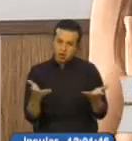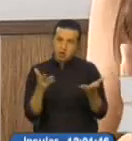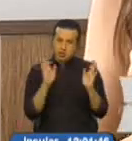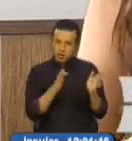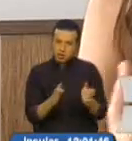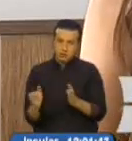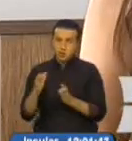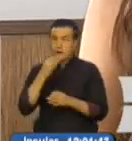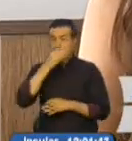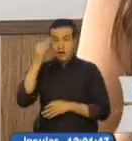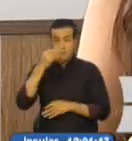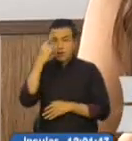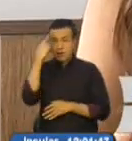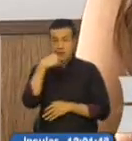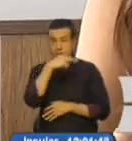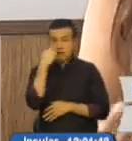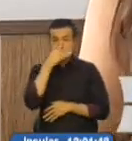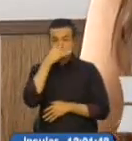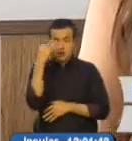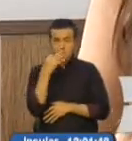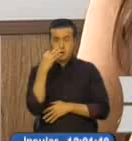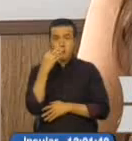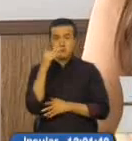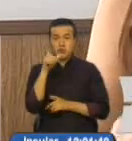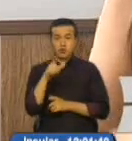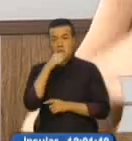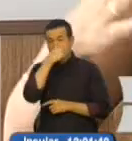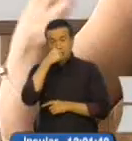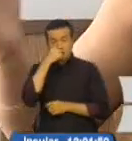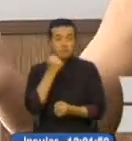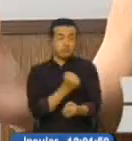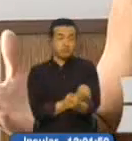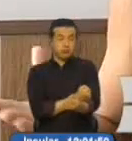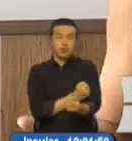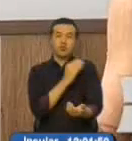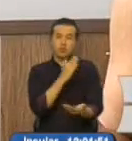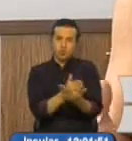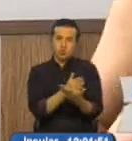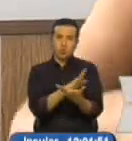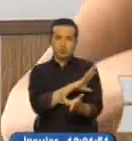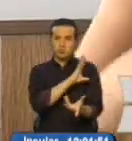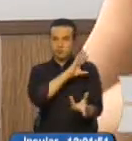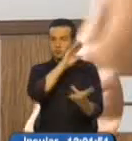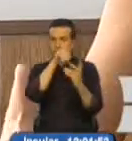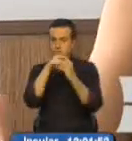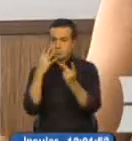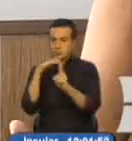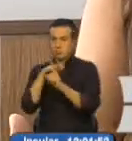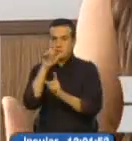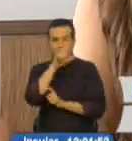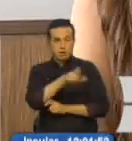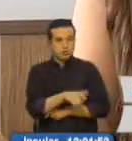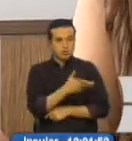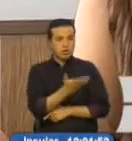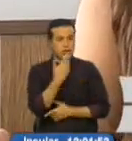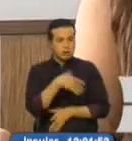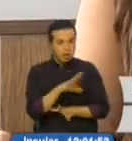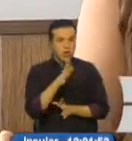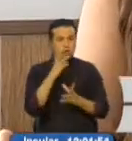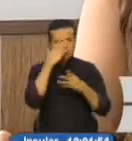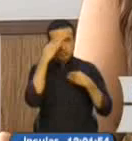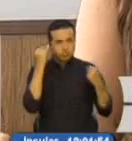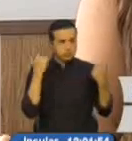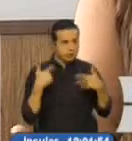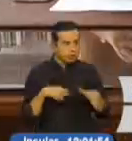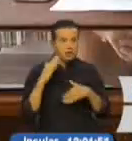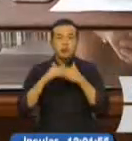la verdadera rehabilitación y la recuperación de una adicción, es la fase de la reinserción. ¿Qué hace una persona después de que se recupere y